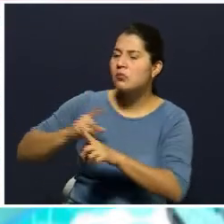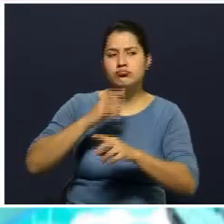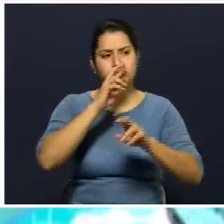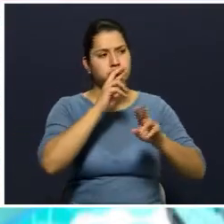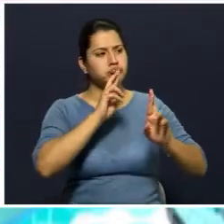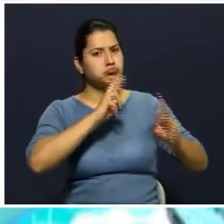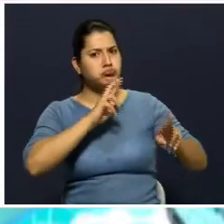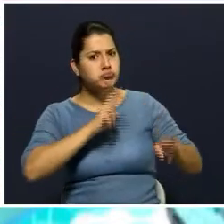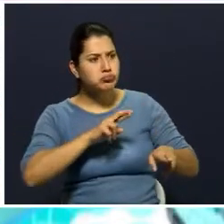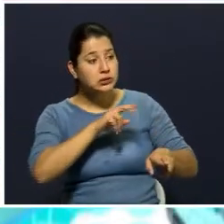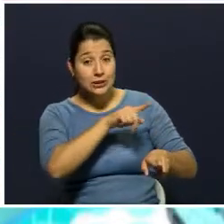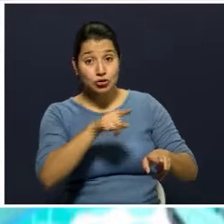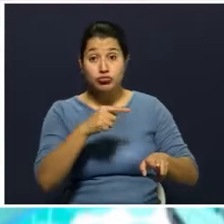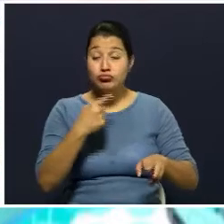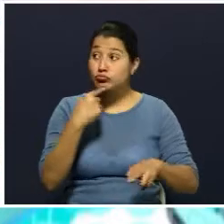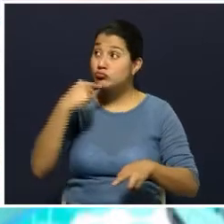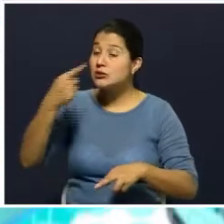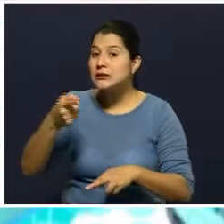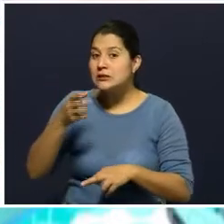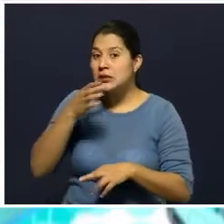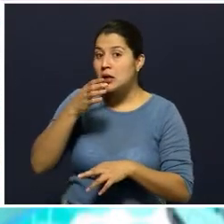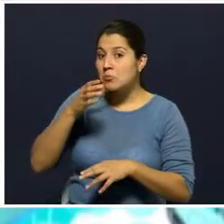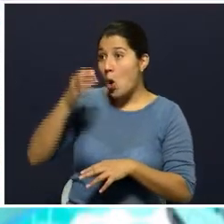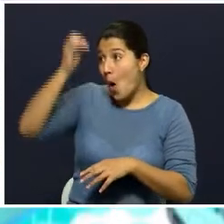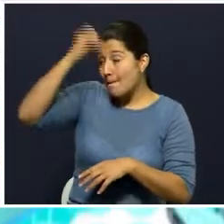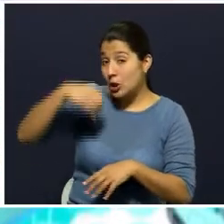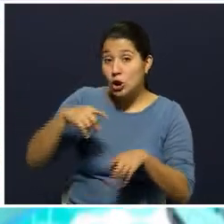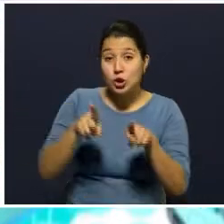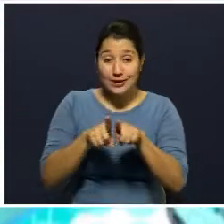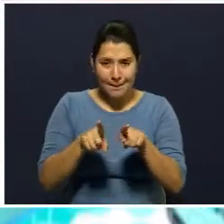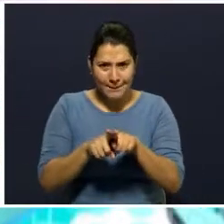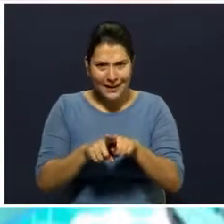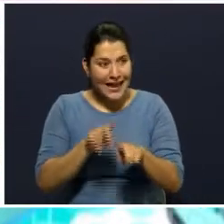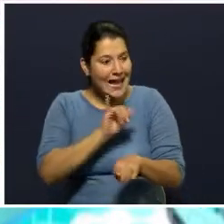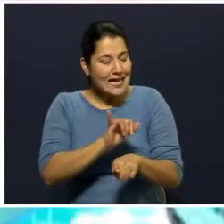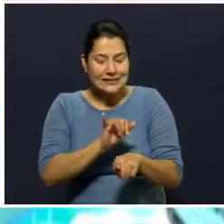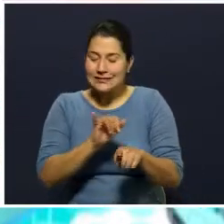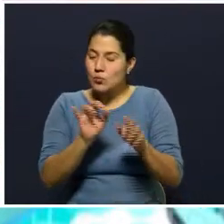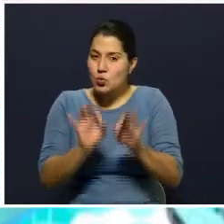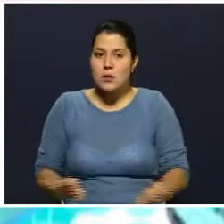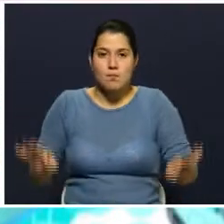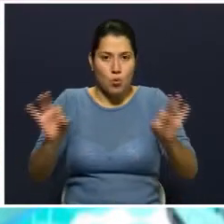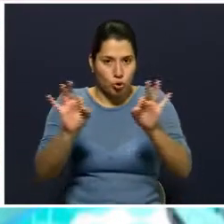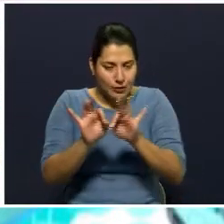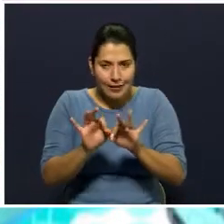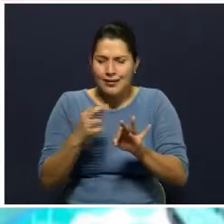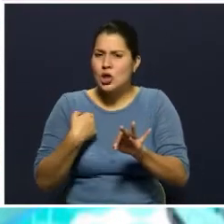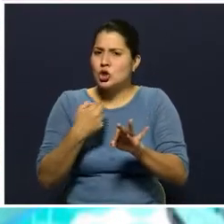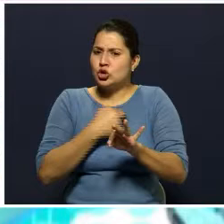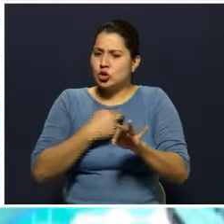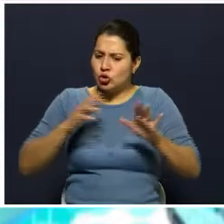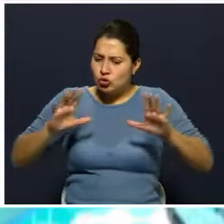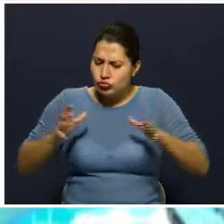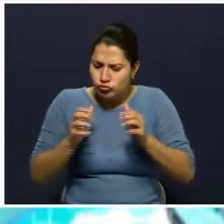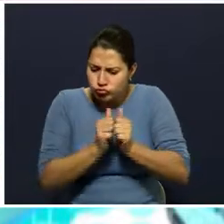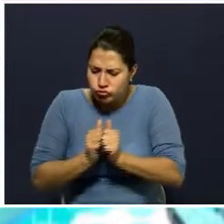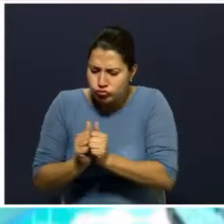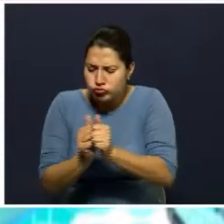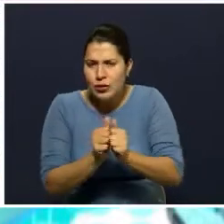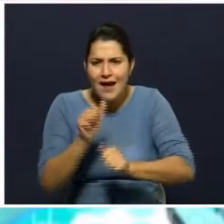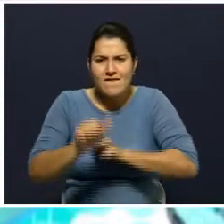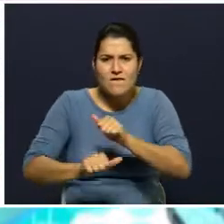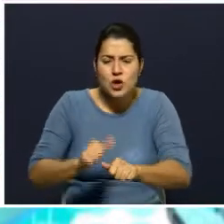aportado sus sugerencias también. Ese es un punto fundamental, que el trabajo se ha realizado uniendo los esfuerzos y el conocimiento de todos